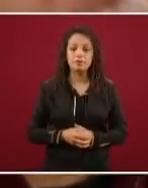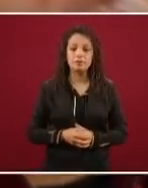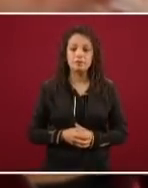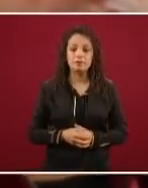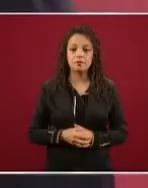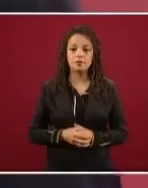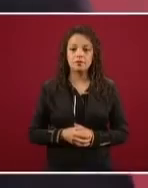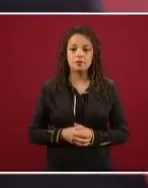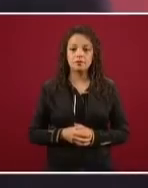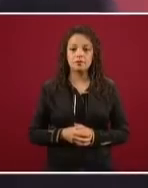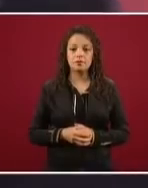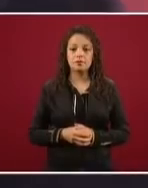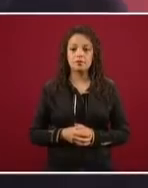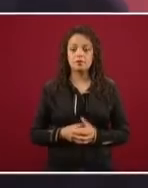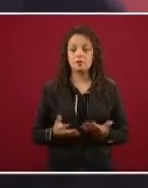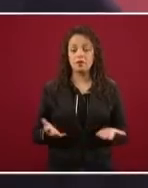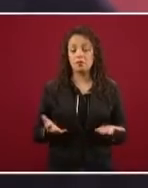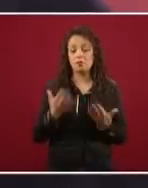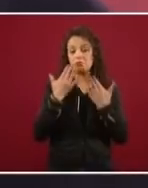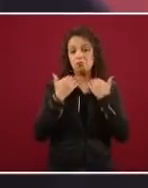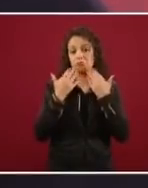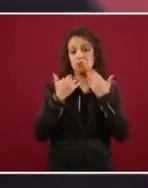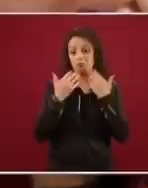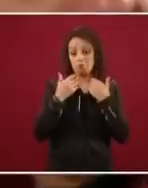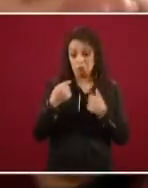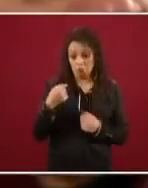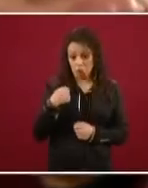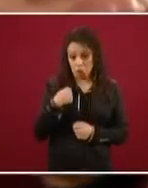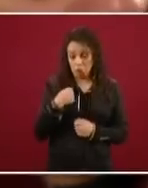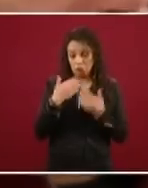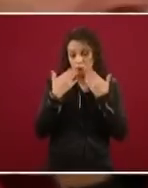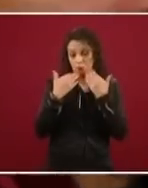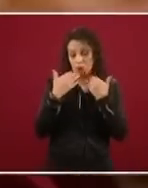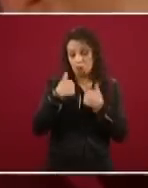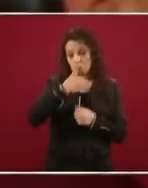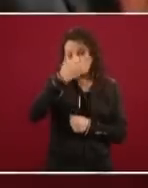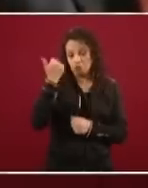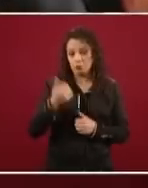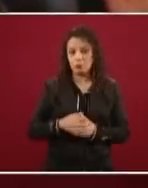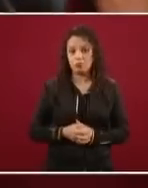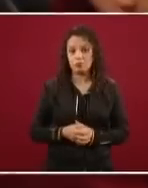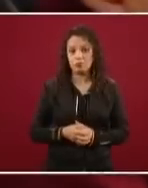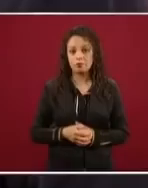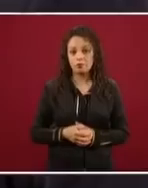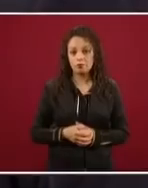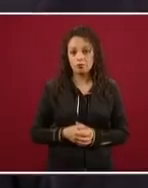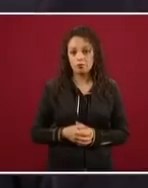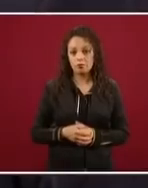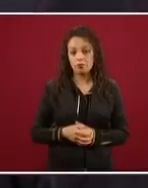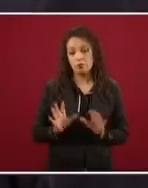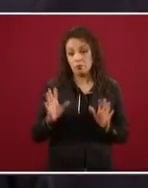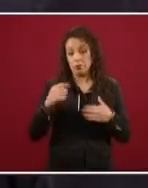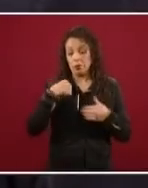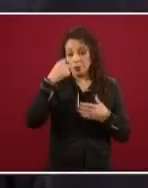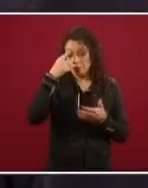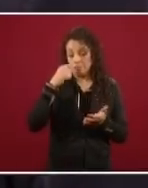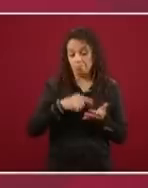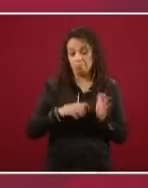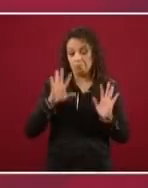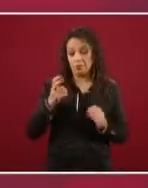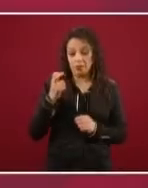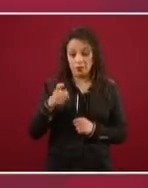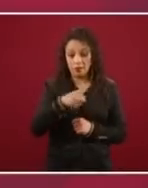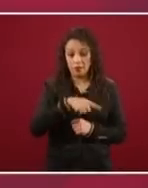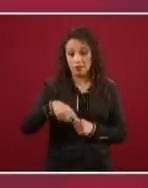no tenemos elementos nosotros suponemos de que esté todas esas